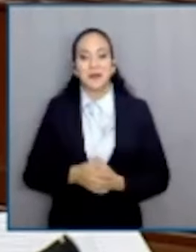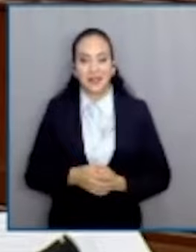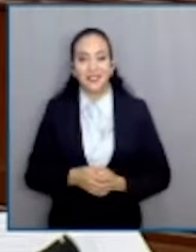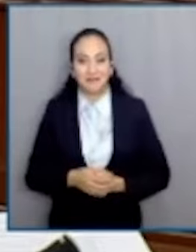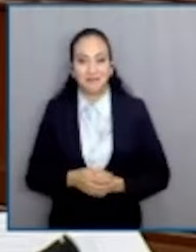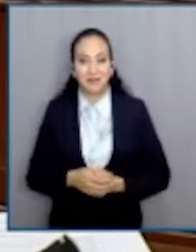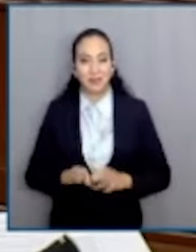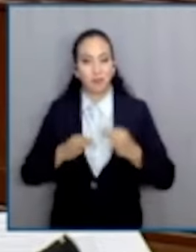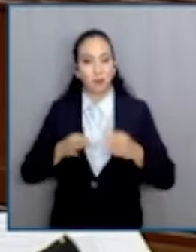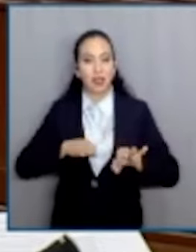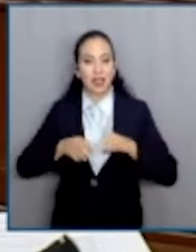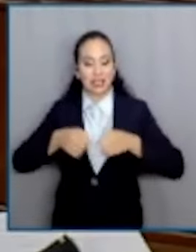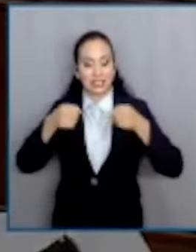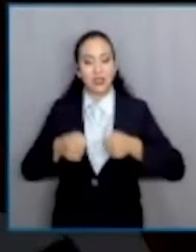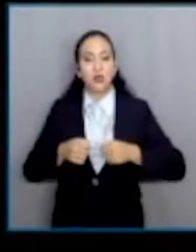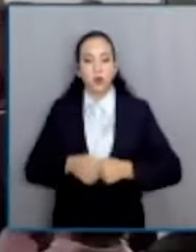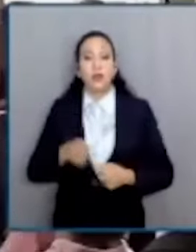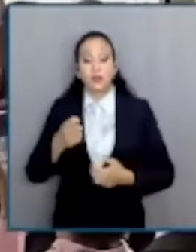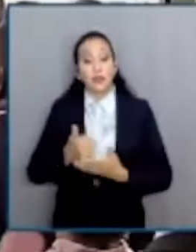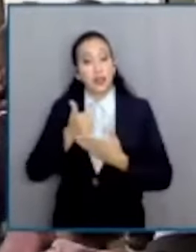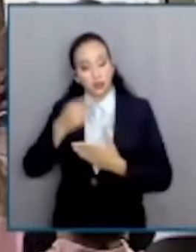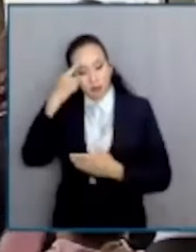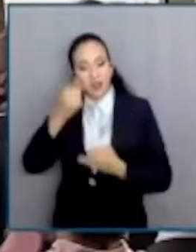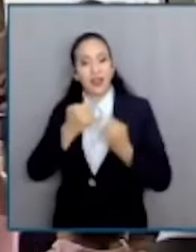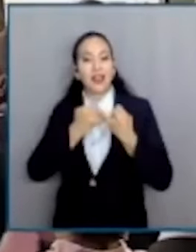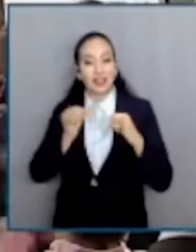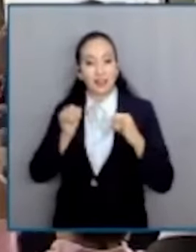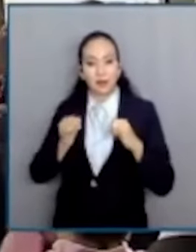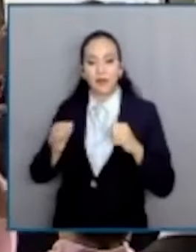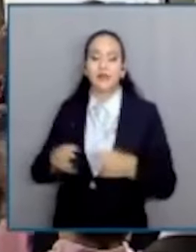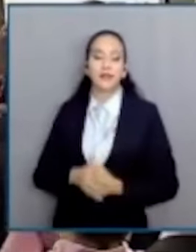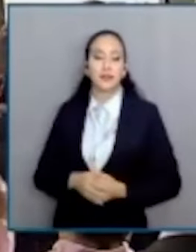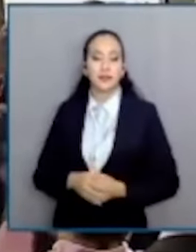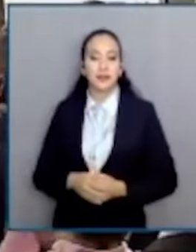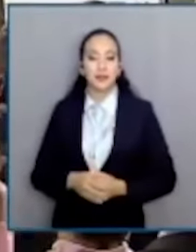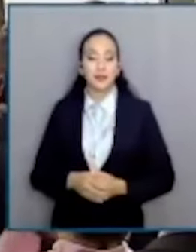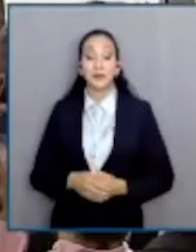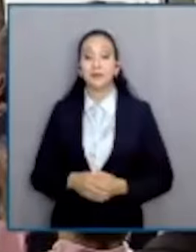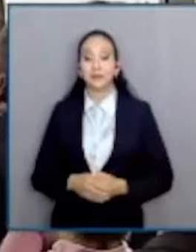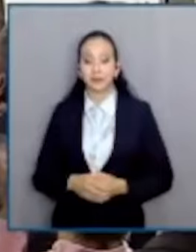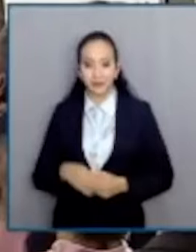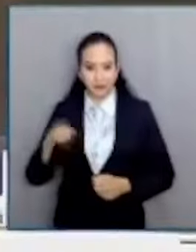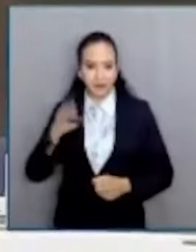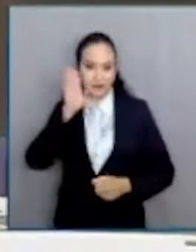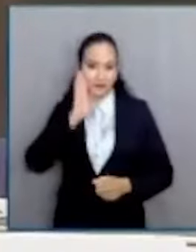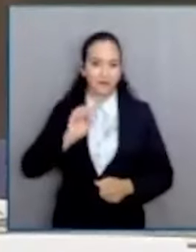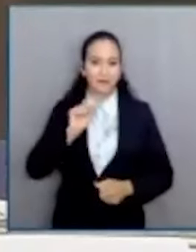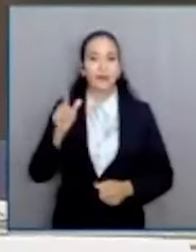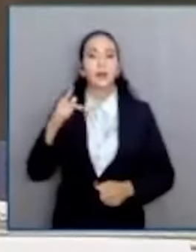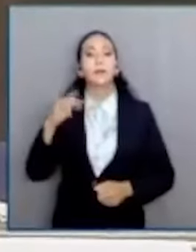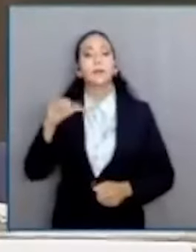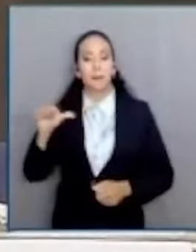tranquilidad que garanticen su independencia en la ceremonia la ministra presidenta de la suprema corte de justicia Norma Lucía